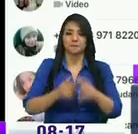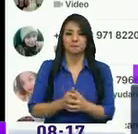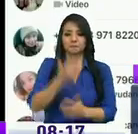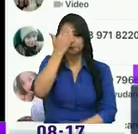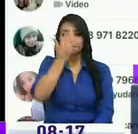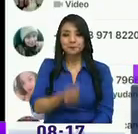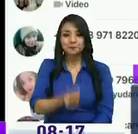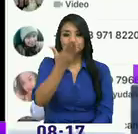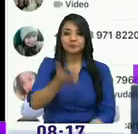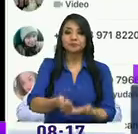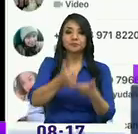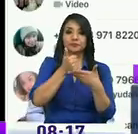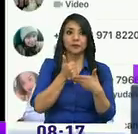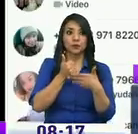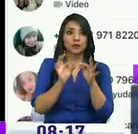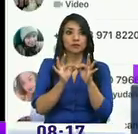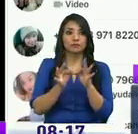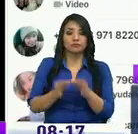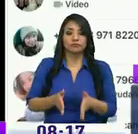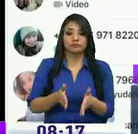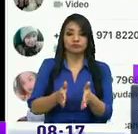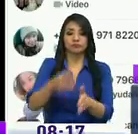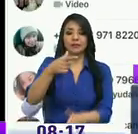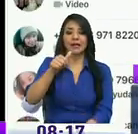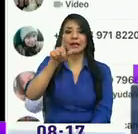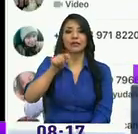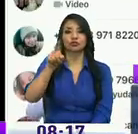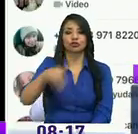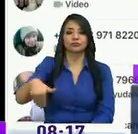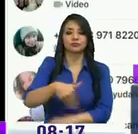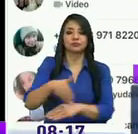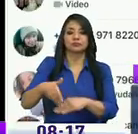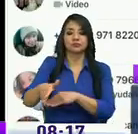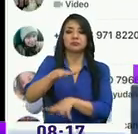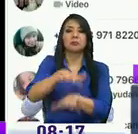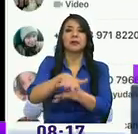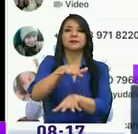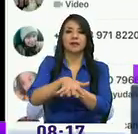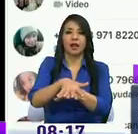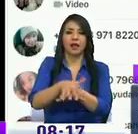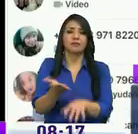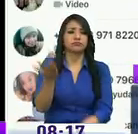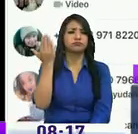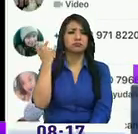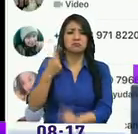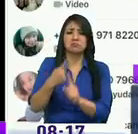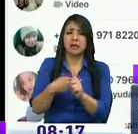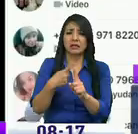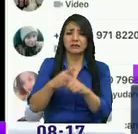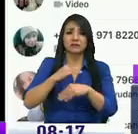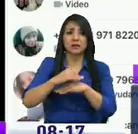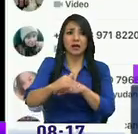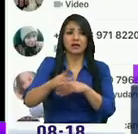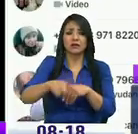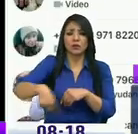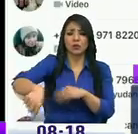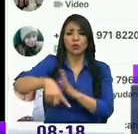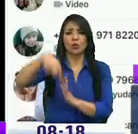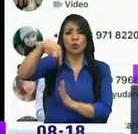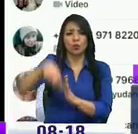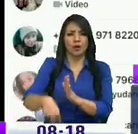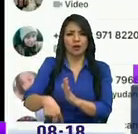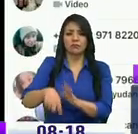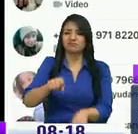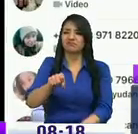ayuda. Reparación calle Juan Garzón y Machala, norte de Quito, el sector de Cotogoyao. Hace meses la calle está así,